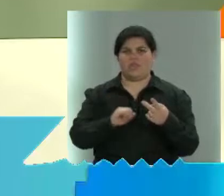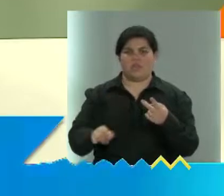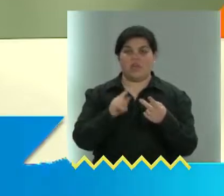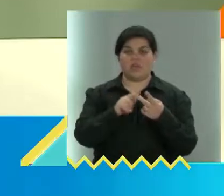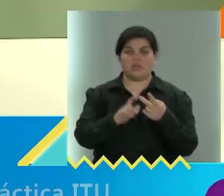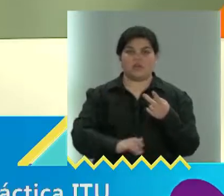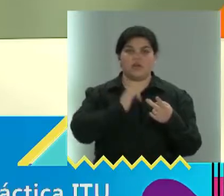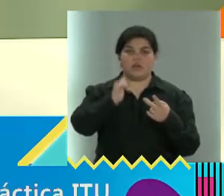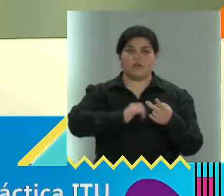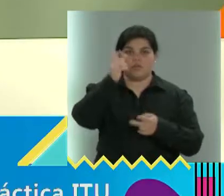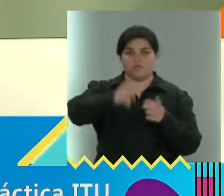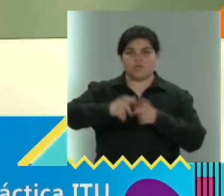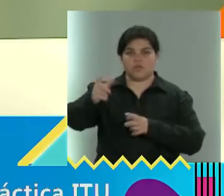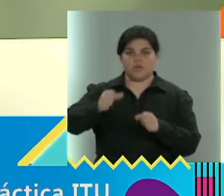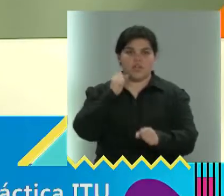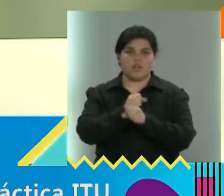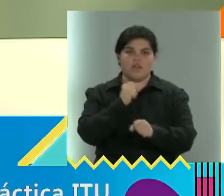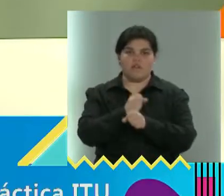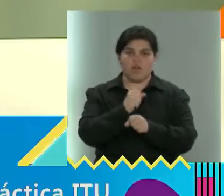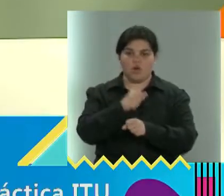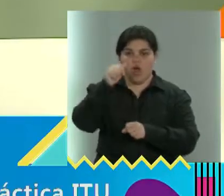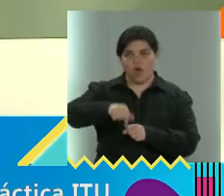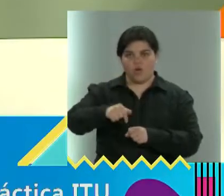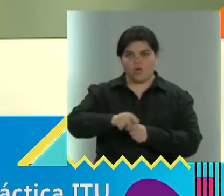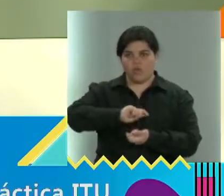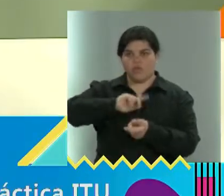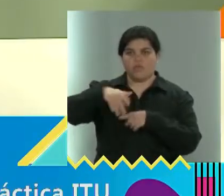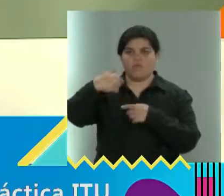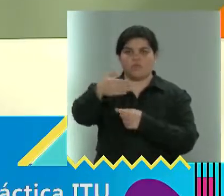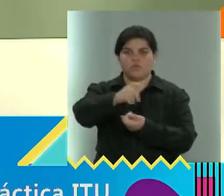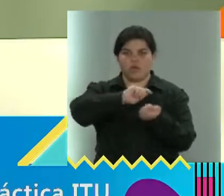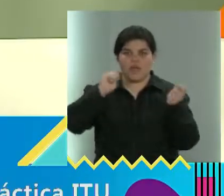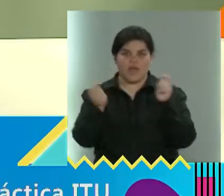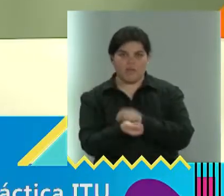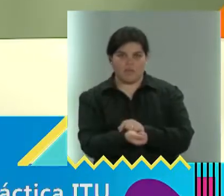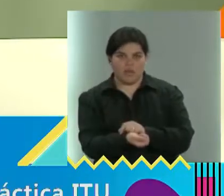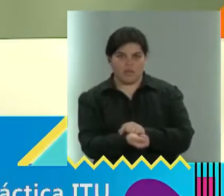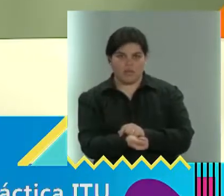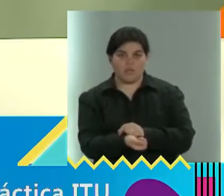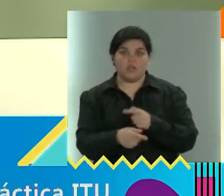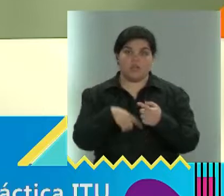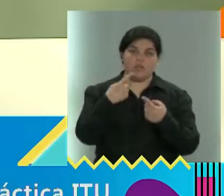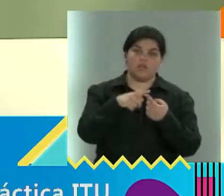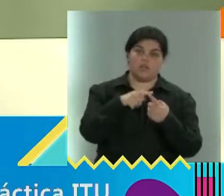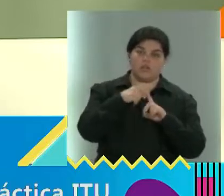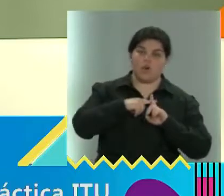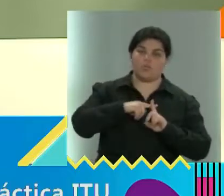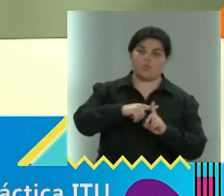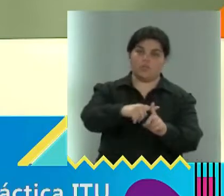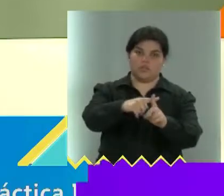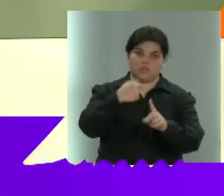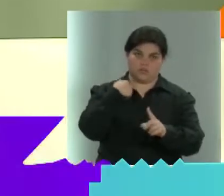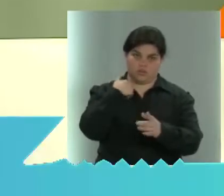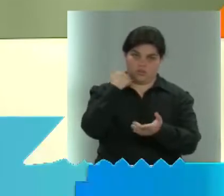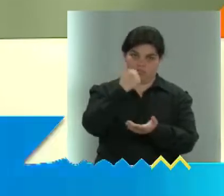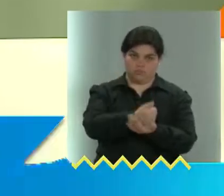hoy hace el ser humano va a ser reemplazada por la robótica, la informática y demás cuestiones. Y las tendencias más optimistas, que es donde yo me